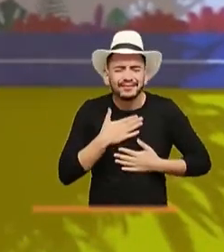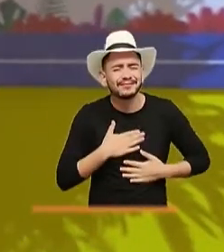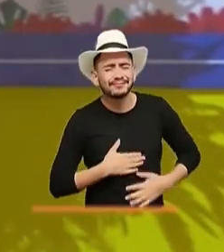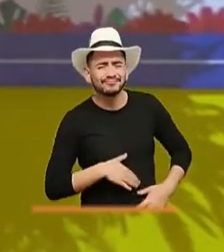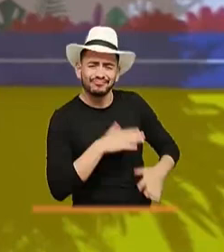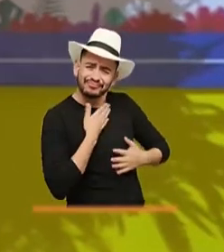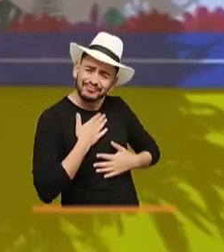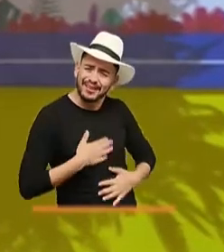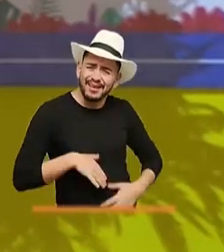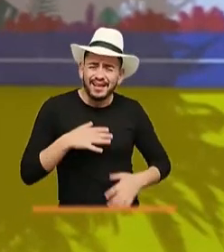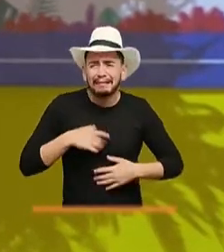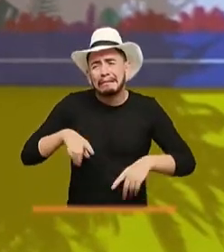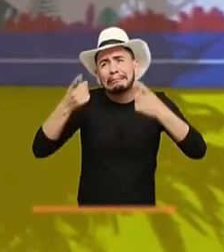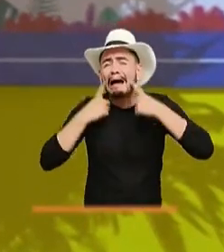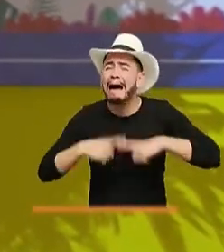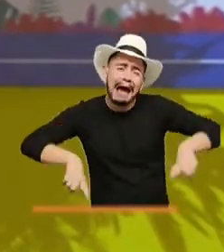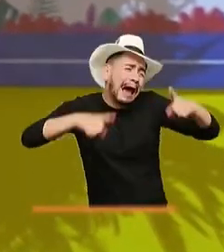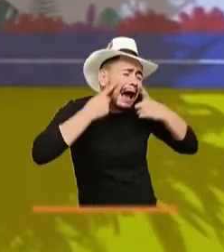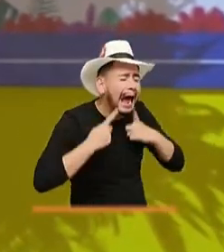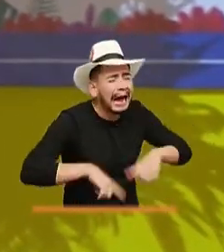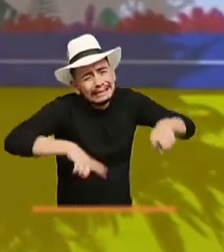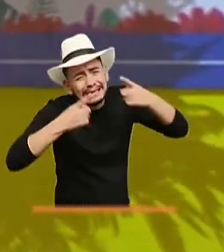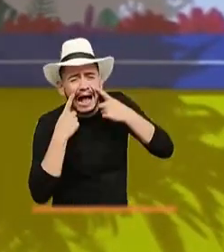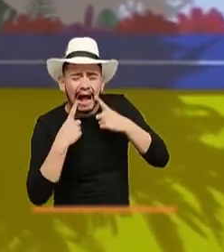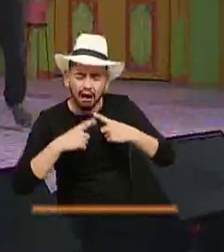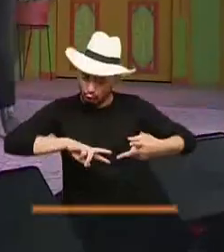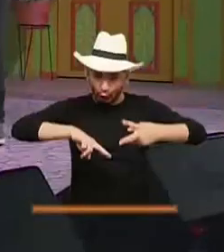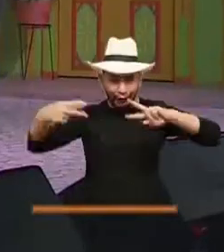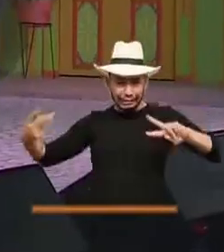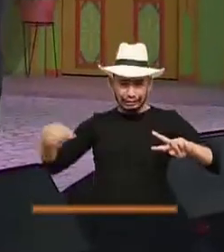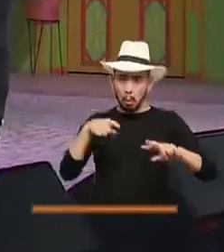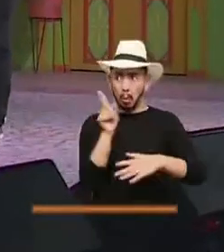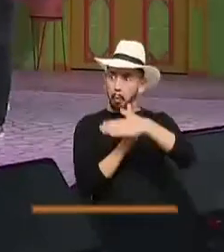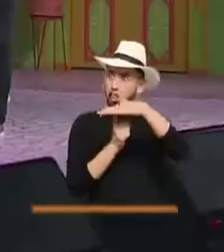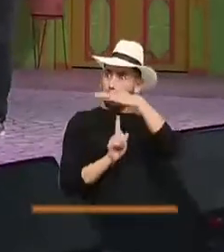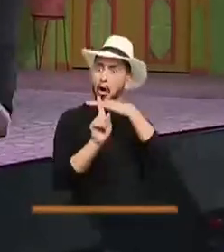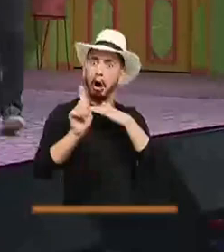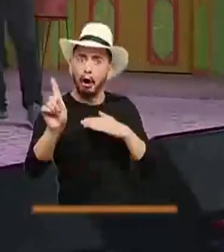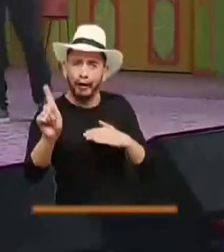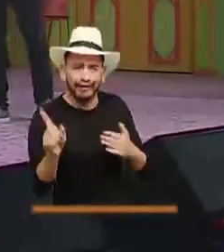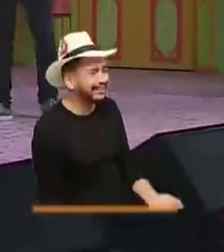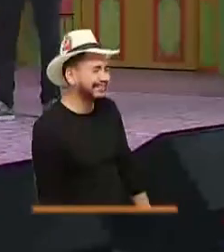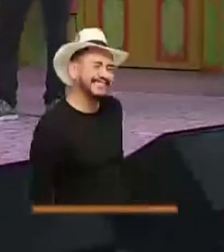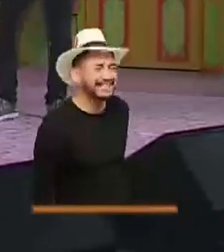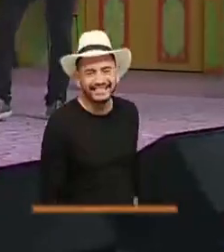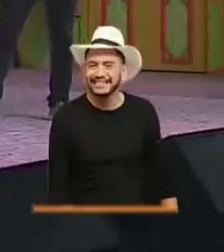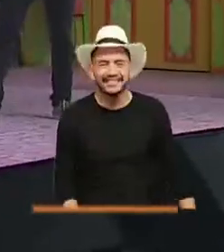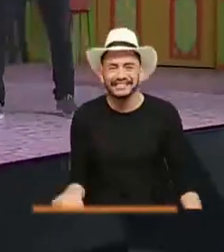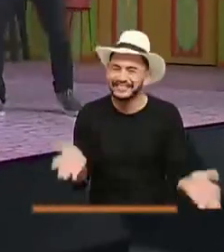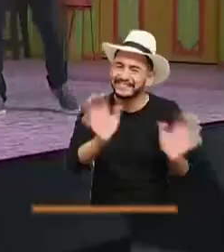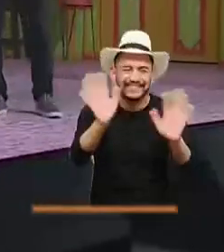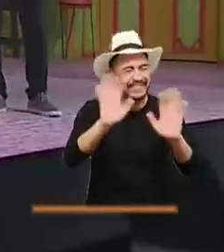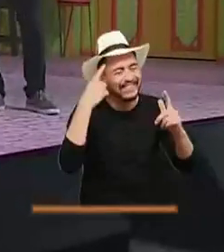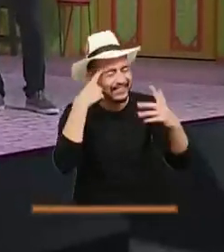de chillón, entra por el otro lado. Pero entiéndame la idea